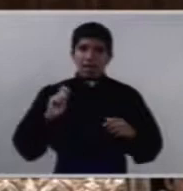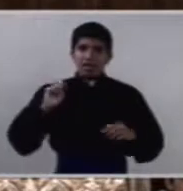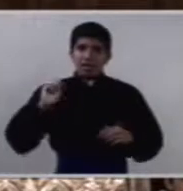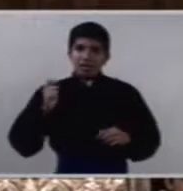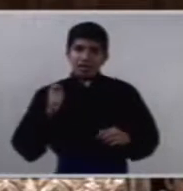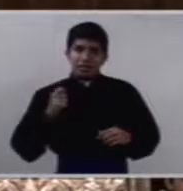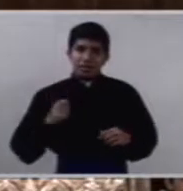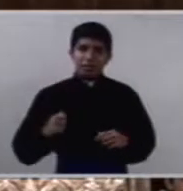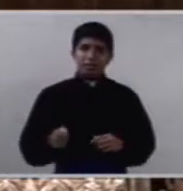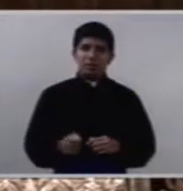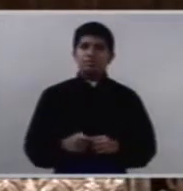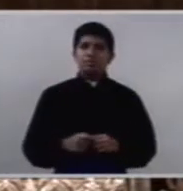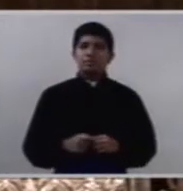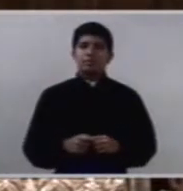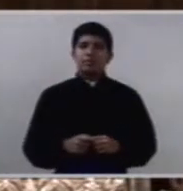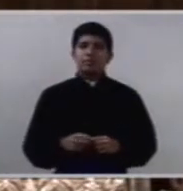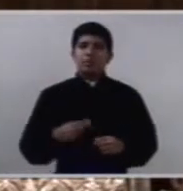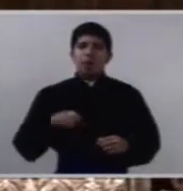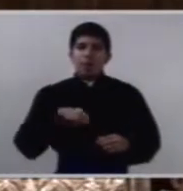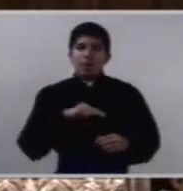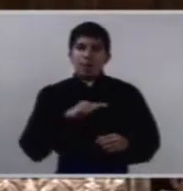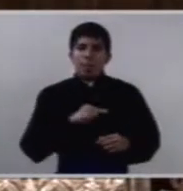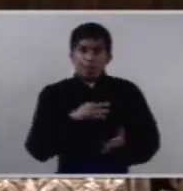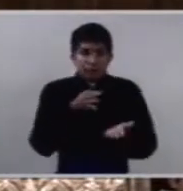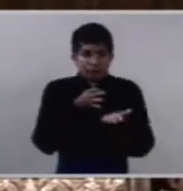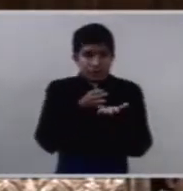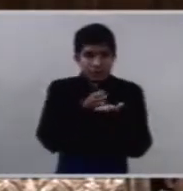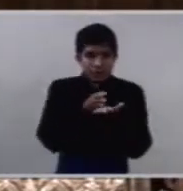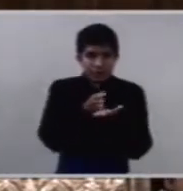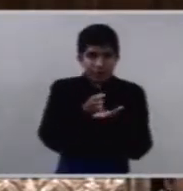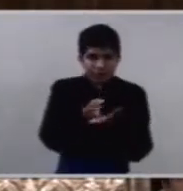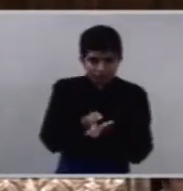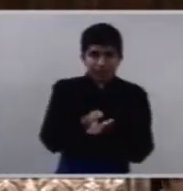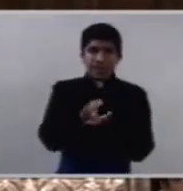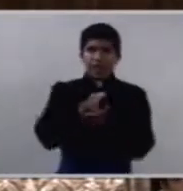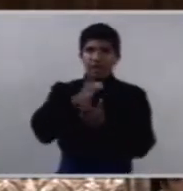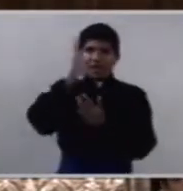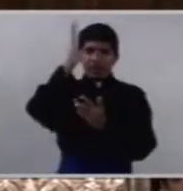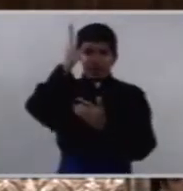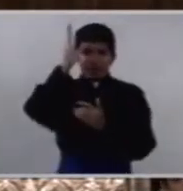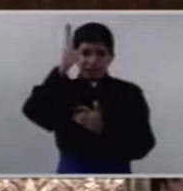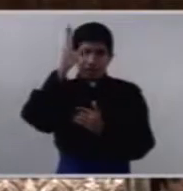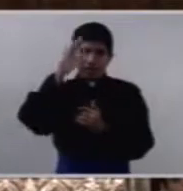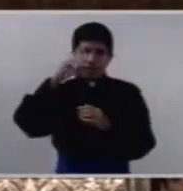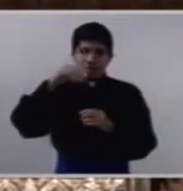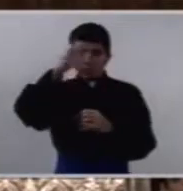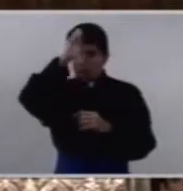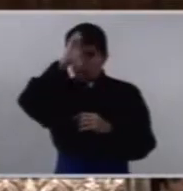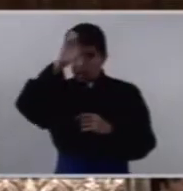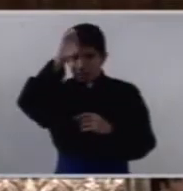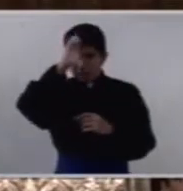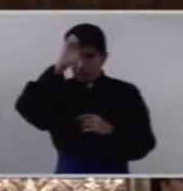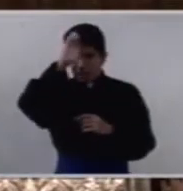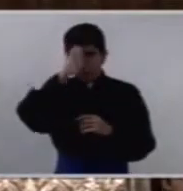razón de nuestra fidelidad a Cristo y a su Evangelio.